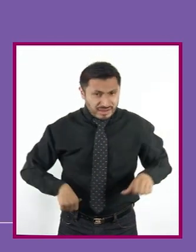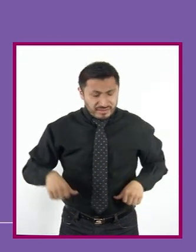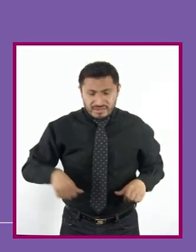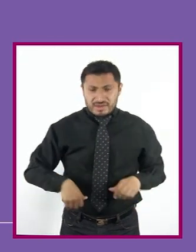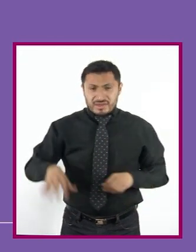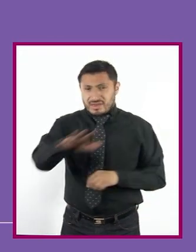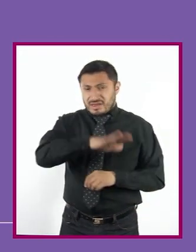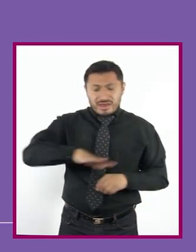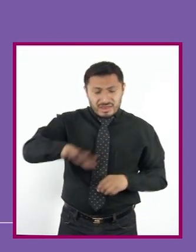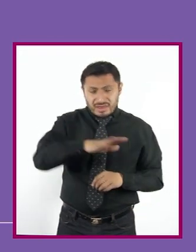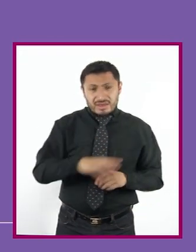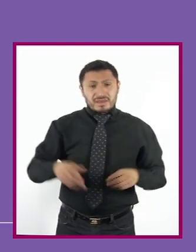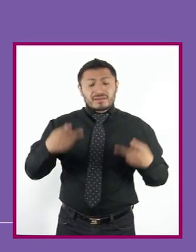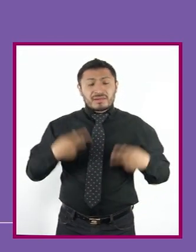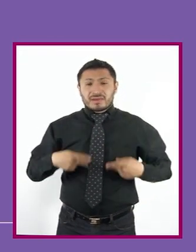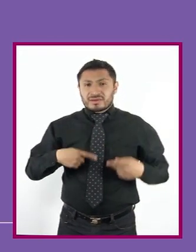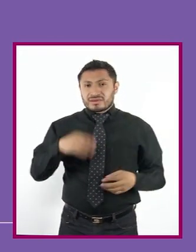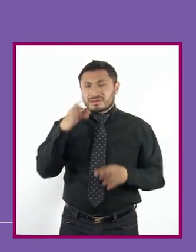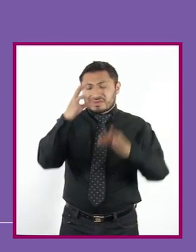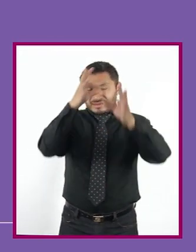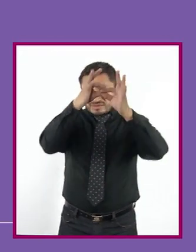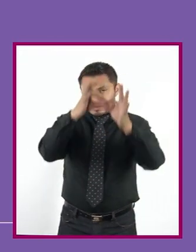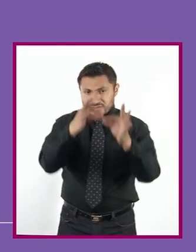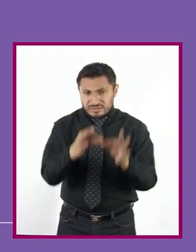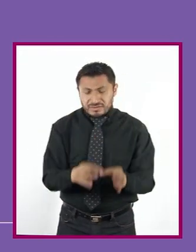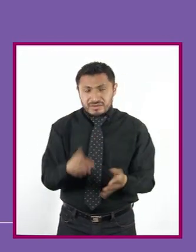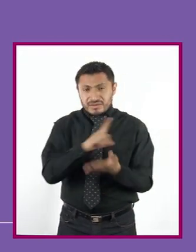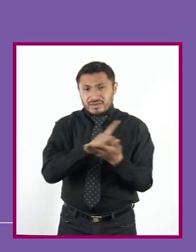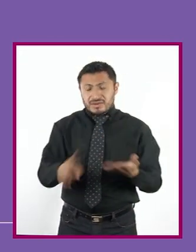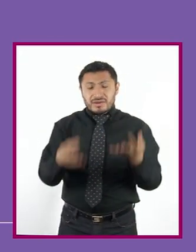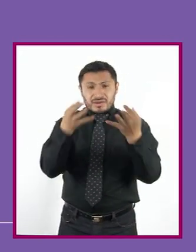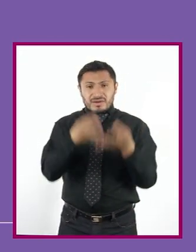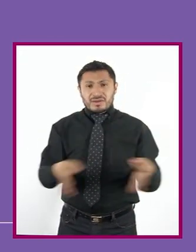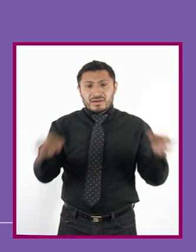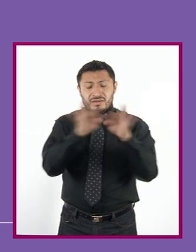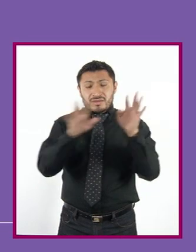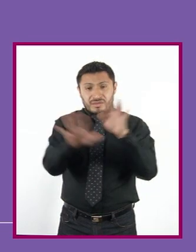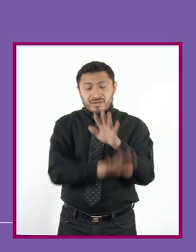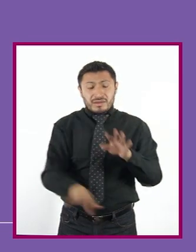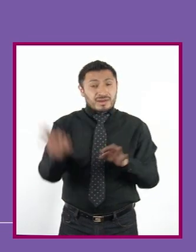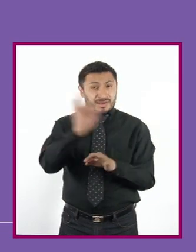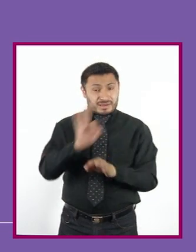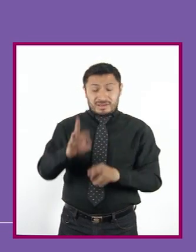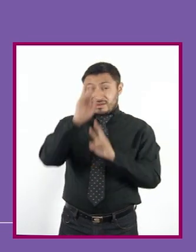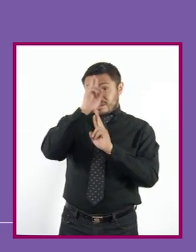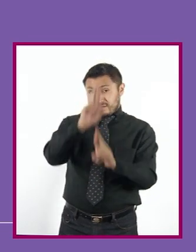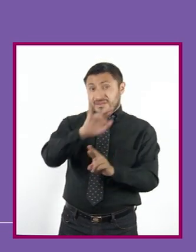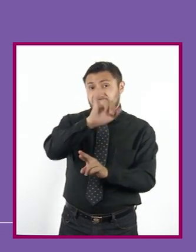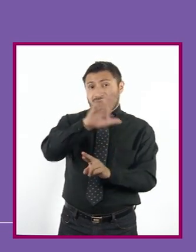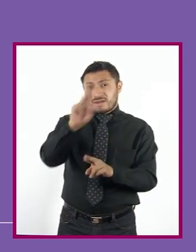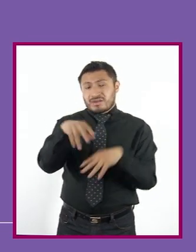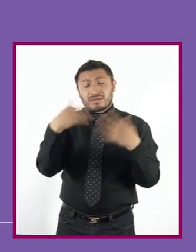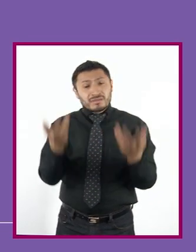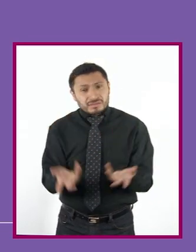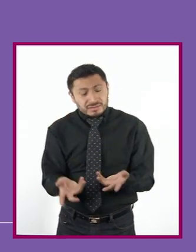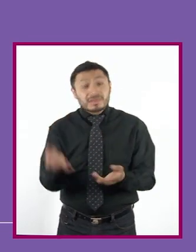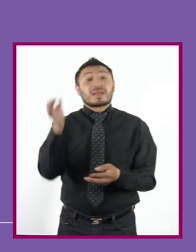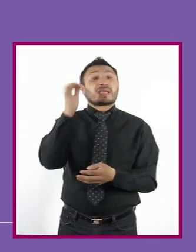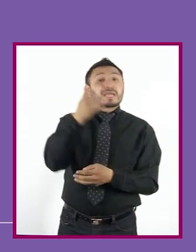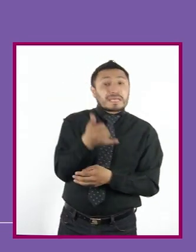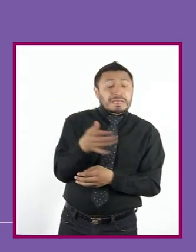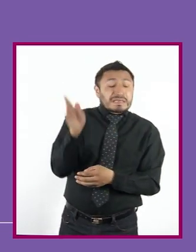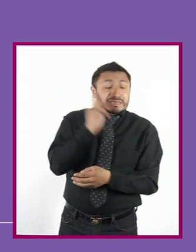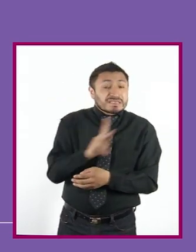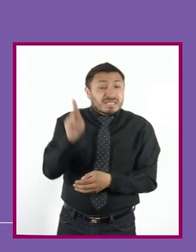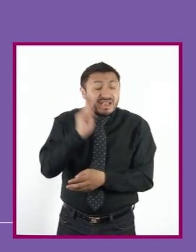a través del cumplimiento de sus derechos fundamentales, si son respetados, ¿no? Y si los